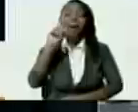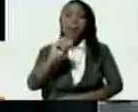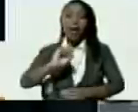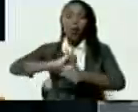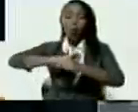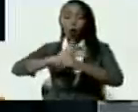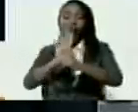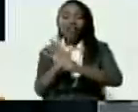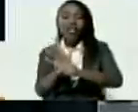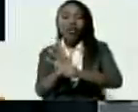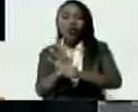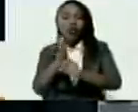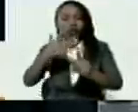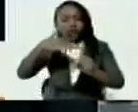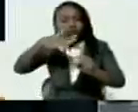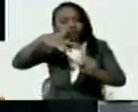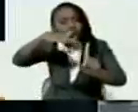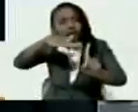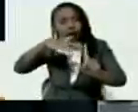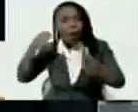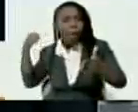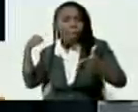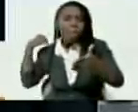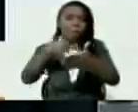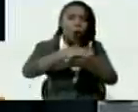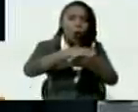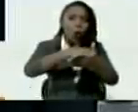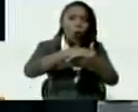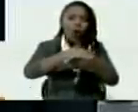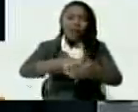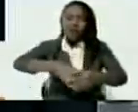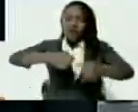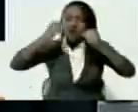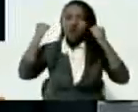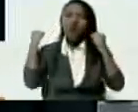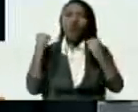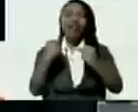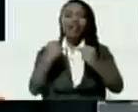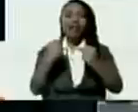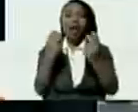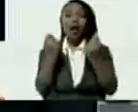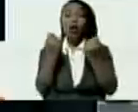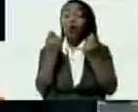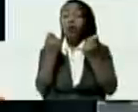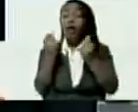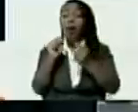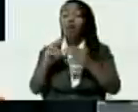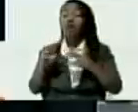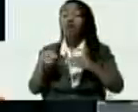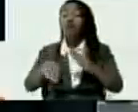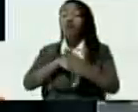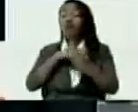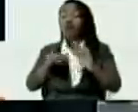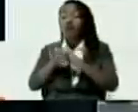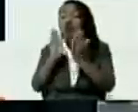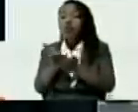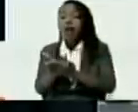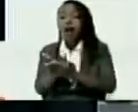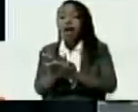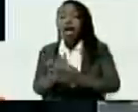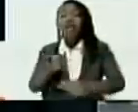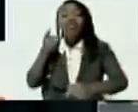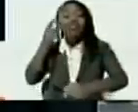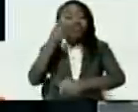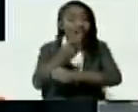coronavirus ha golpeado letalmente la economía del mundo. Debe saber todo